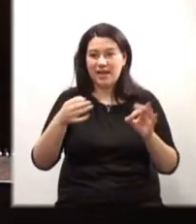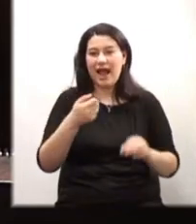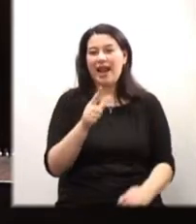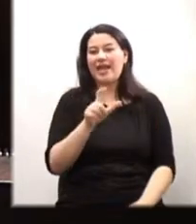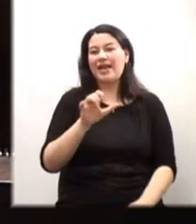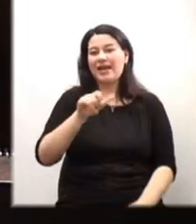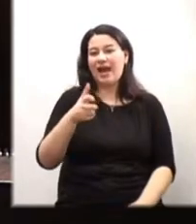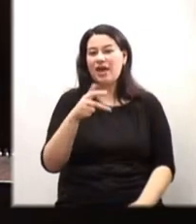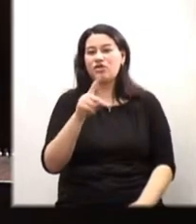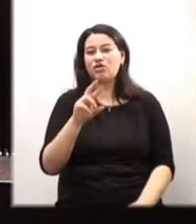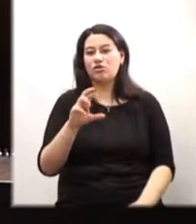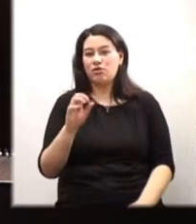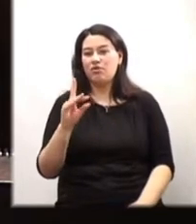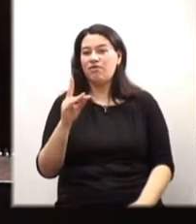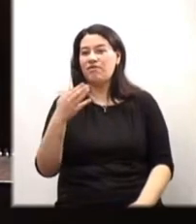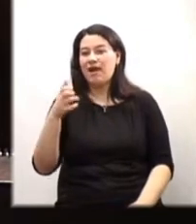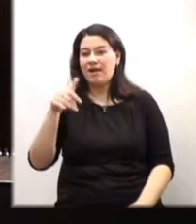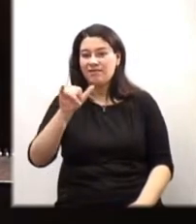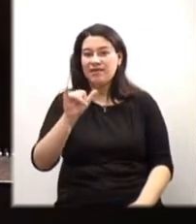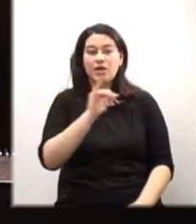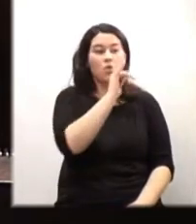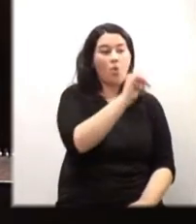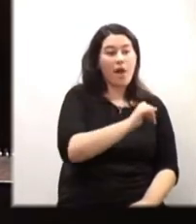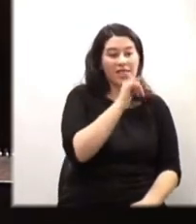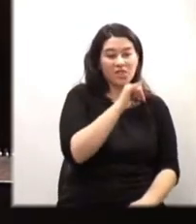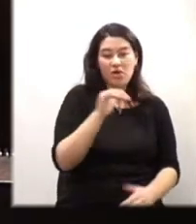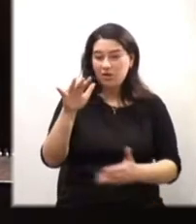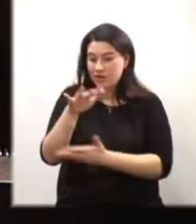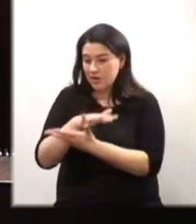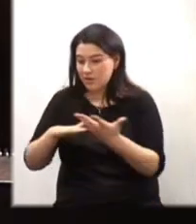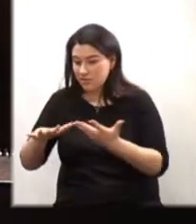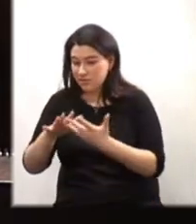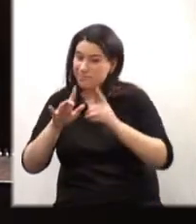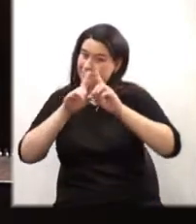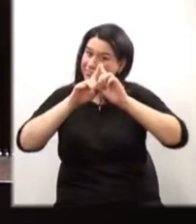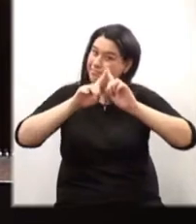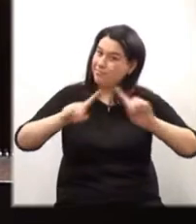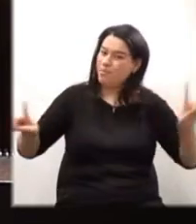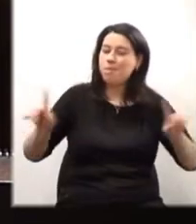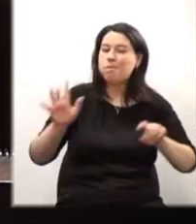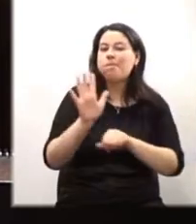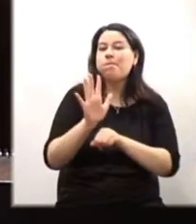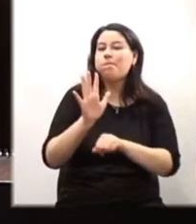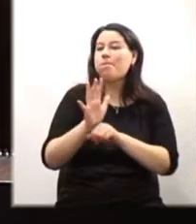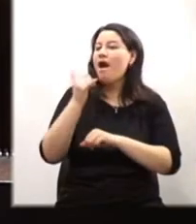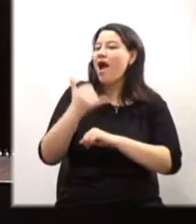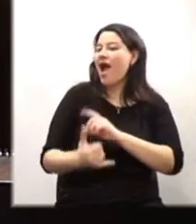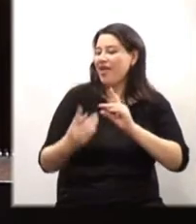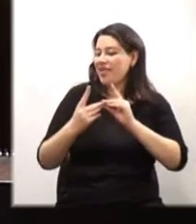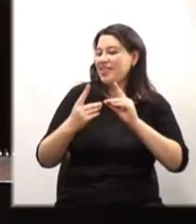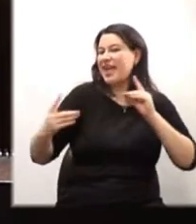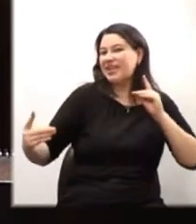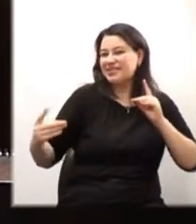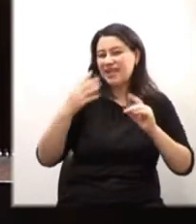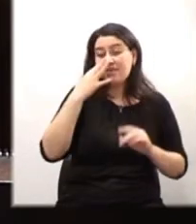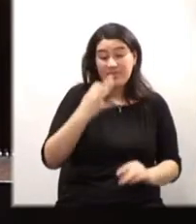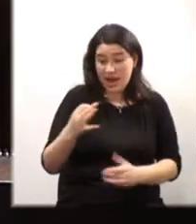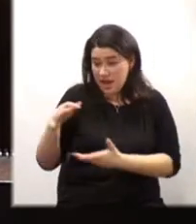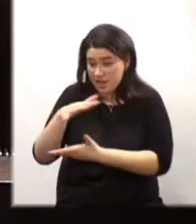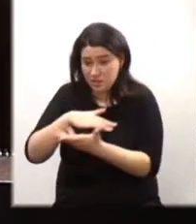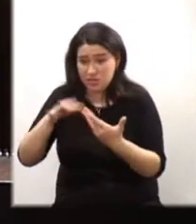Balbi, ¿no?, cuando canta la distancia entre los cuentos y los acontecimientos. Hay una distancia entre lo que sucede en la